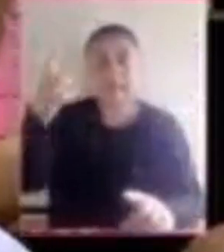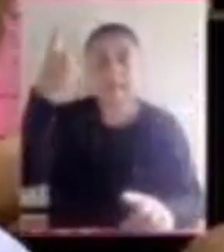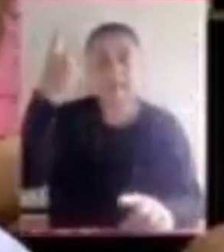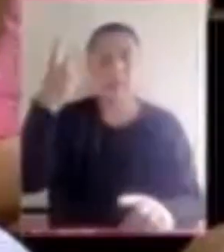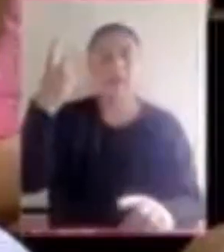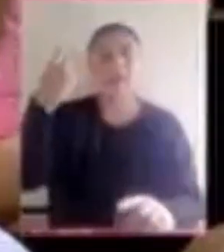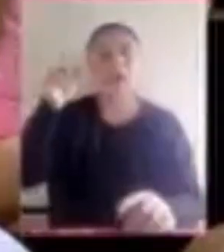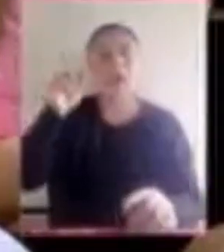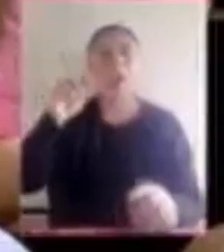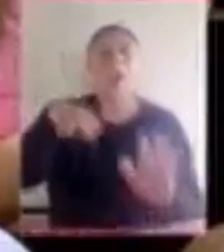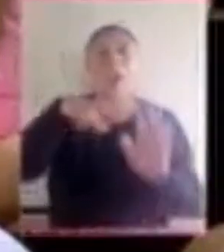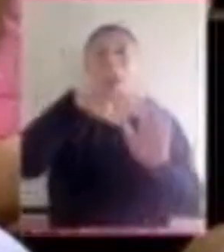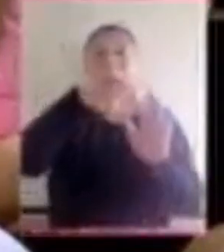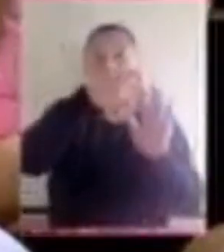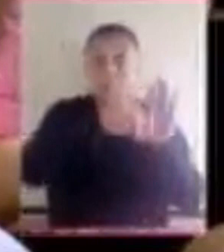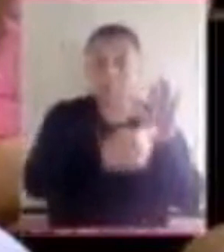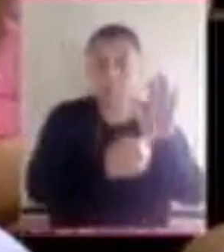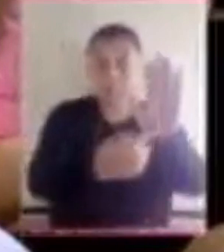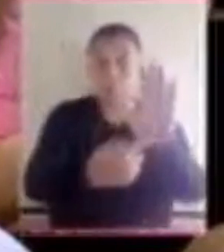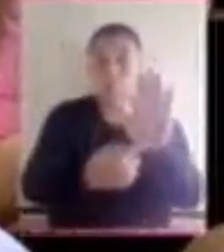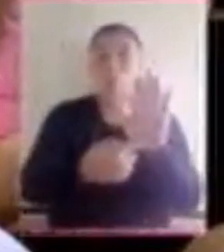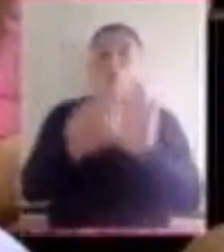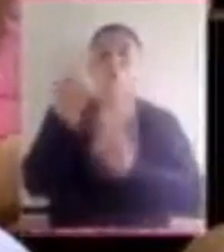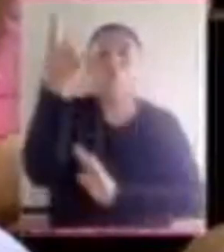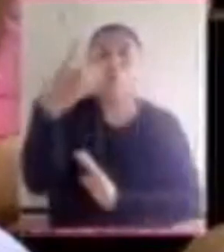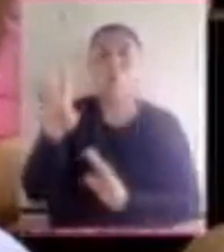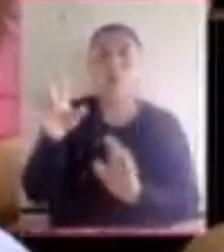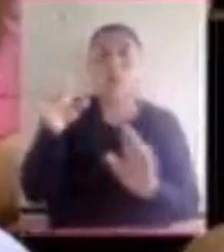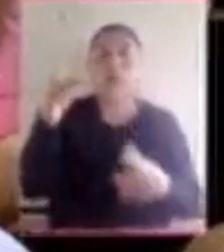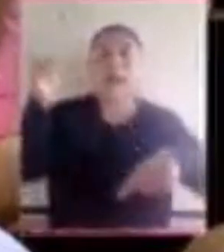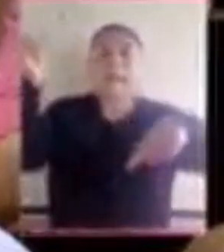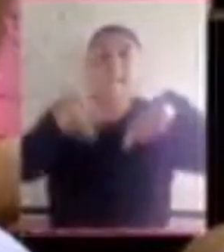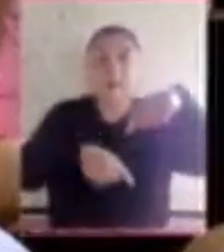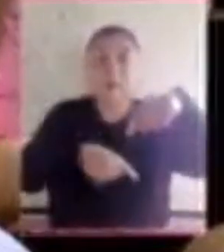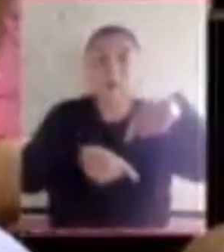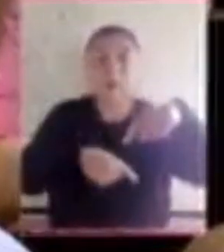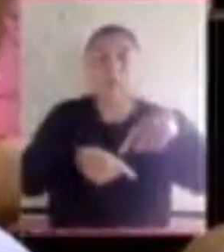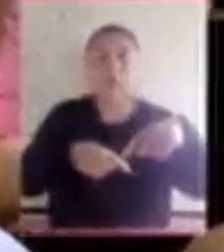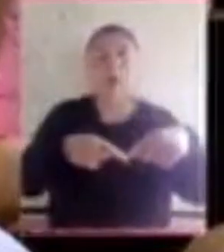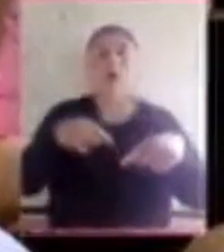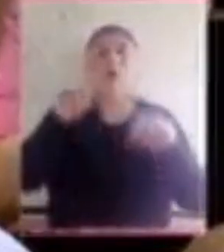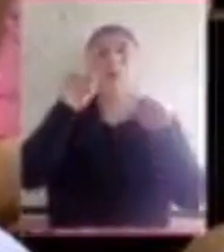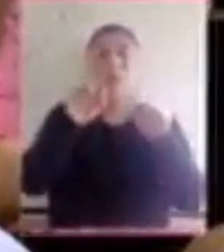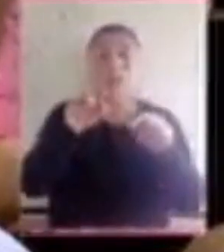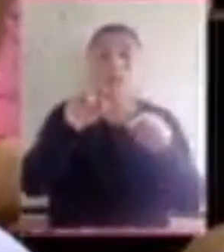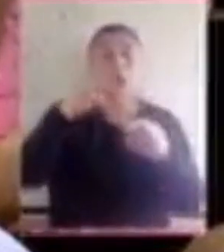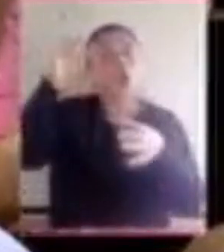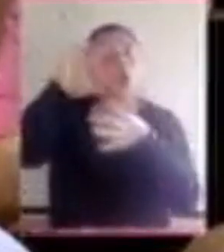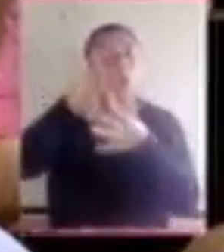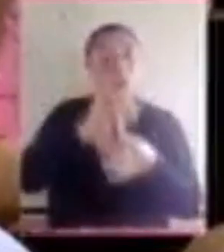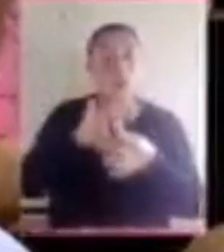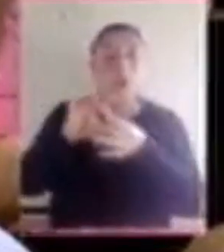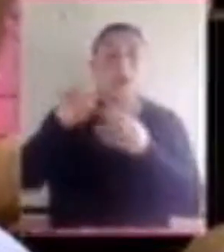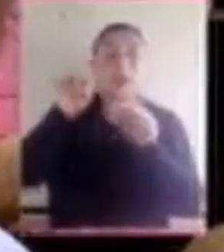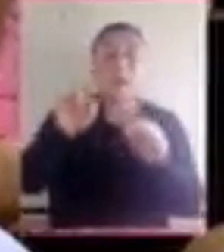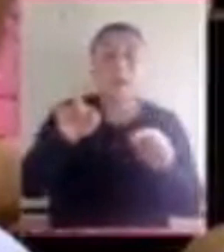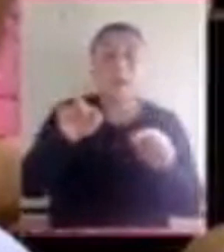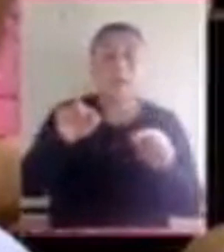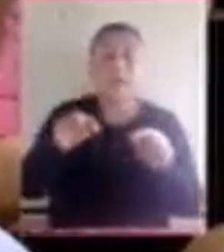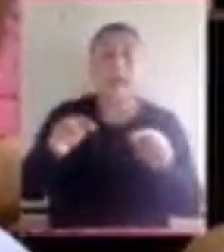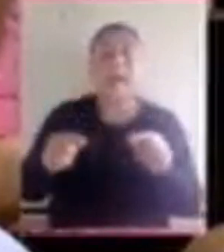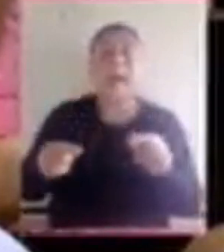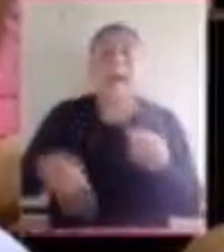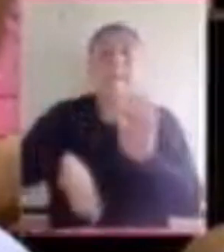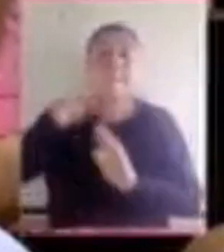presenta una oportunidad única para combatir la falta de cohesión social y, en consecuencia, atraer la inversión en el largo